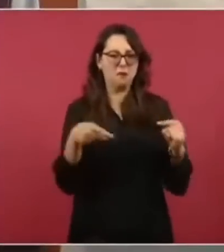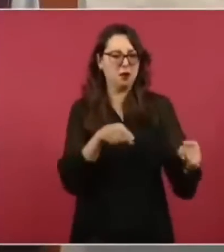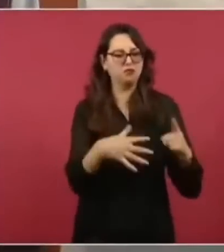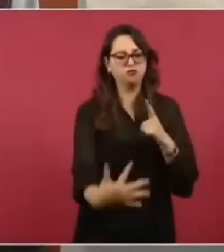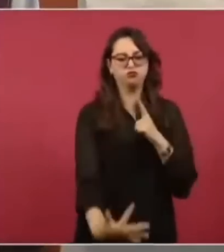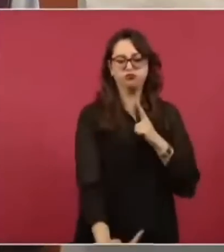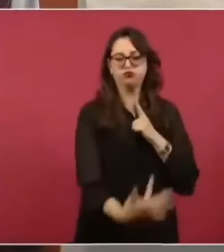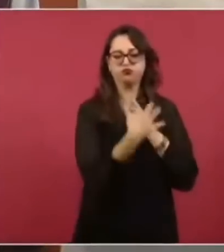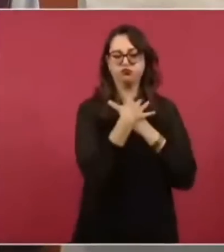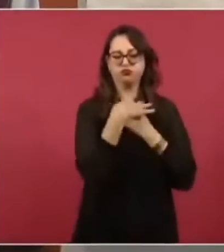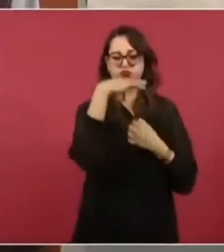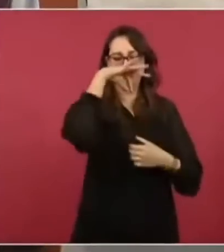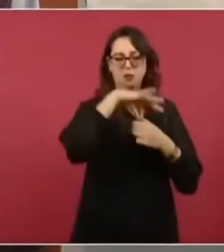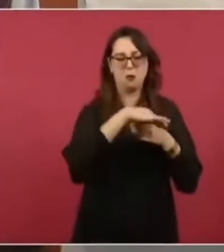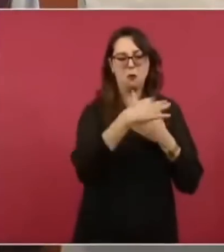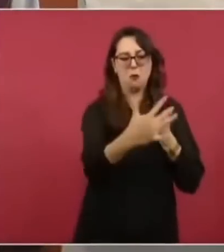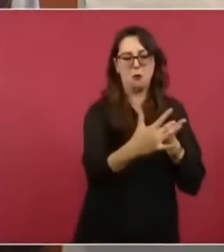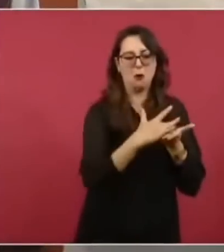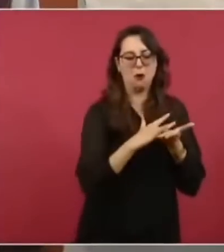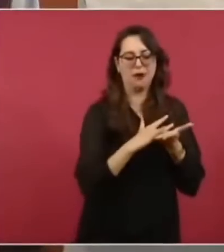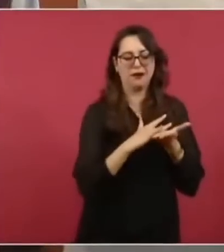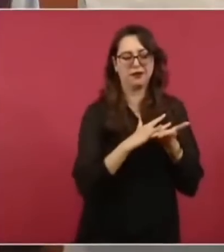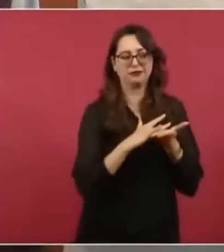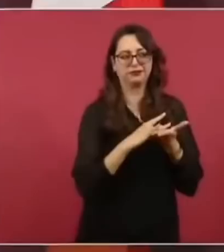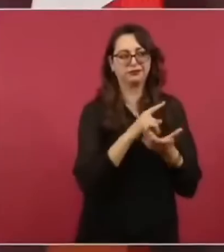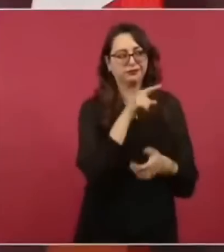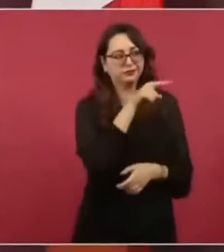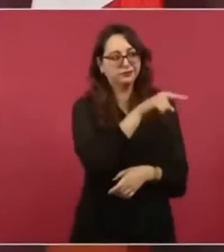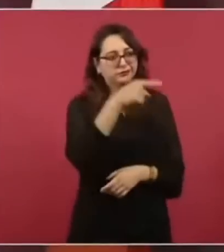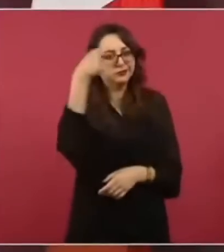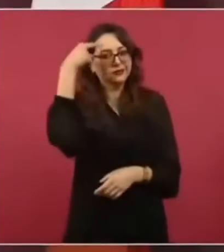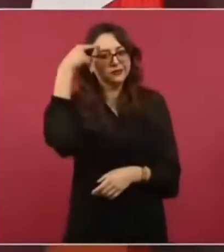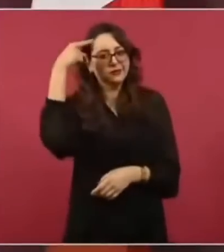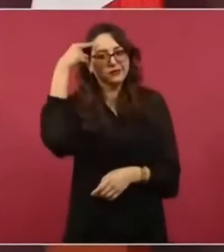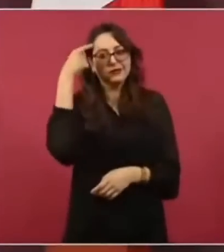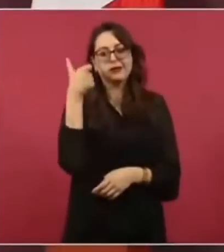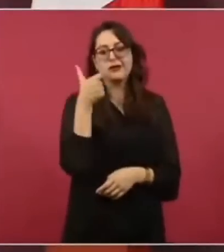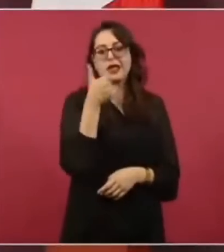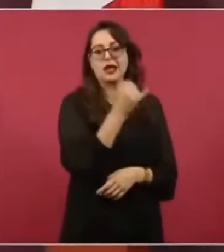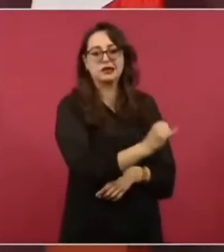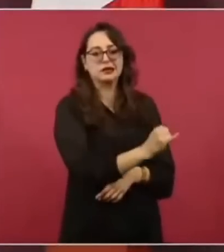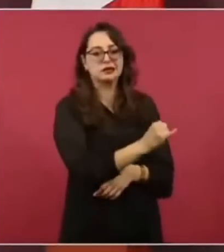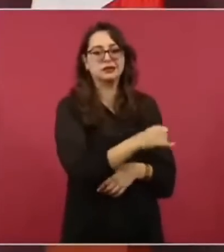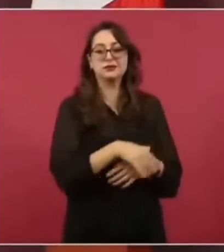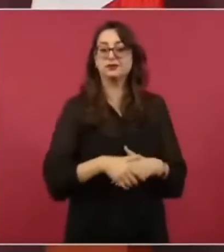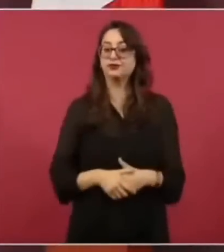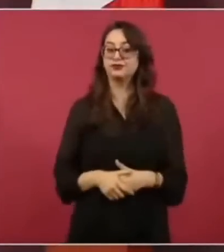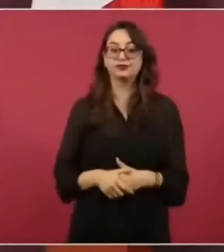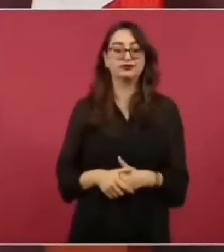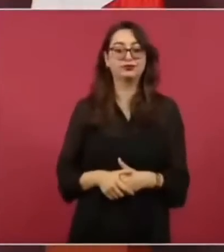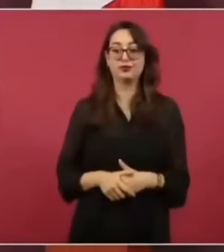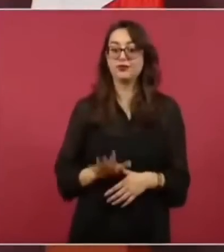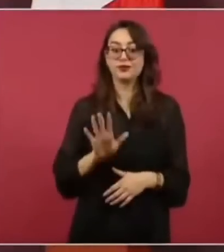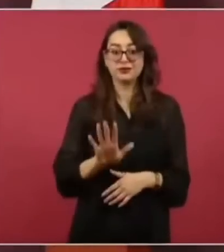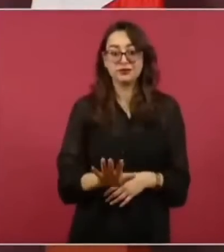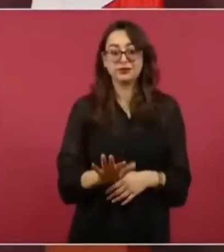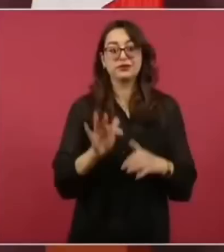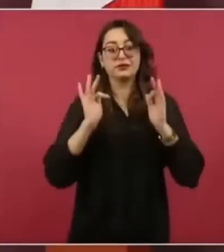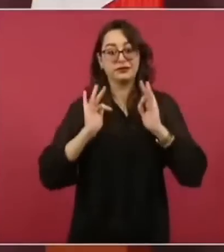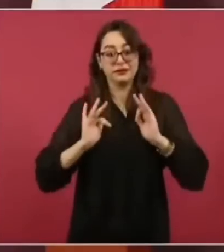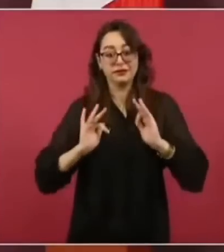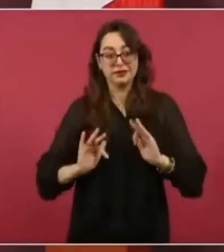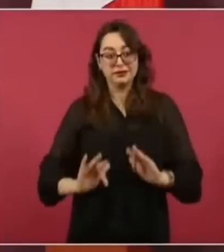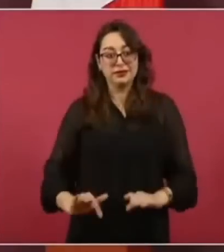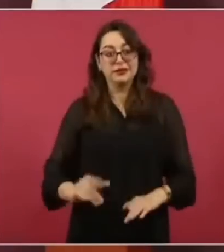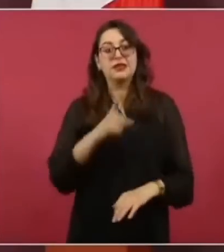No debe menospreciarse la capacidad de los actuales gobernantes de Estados